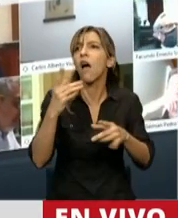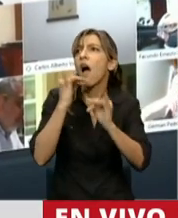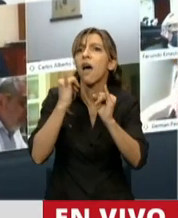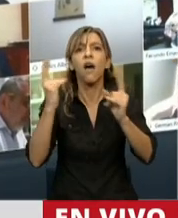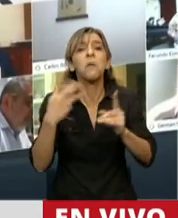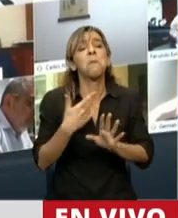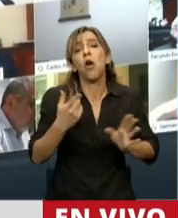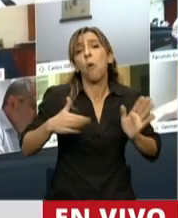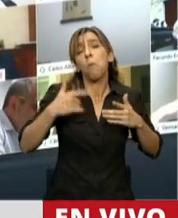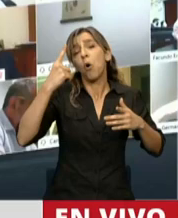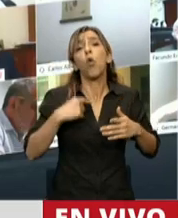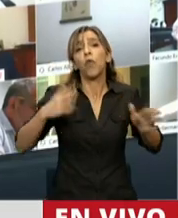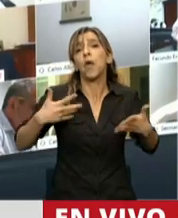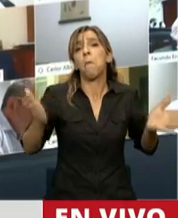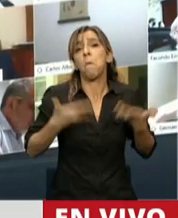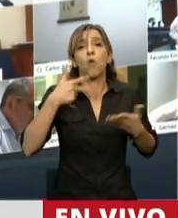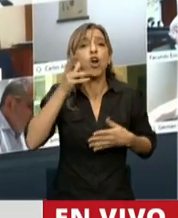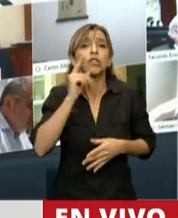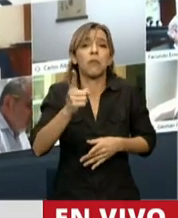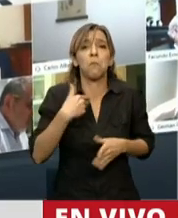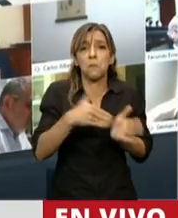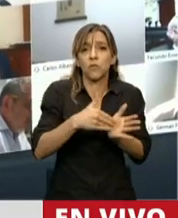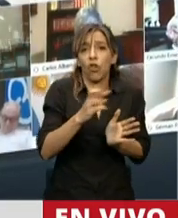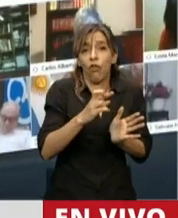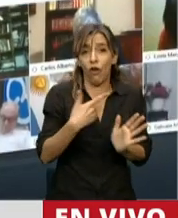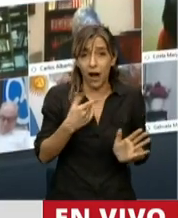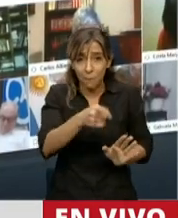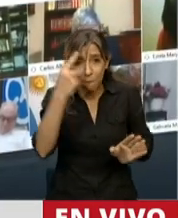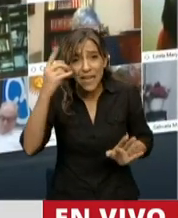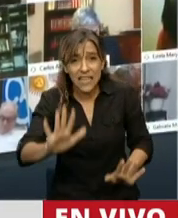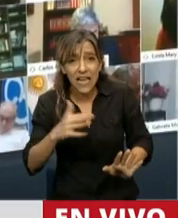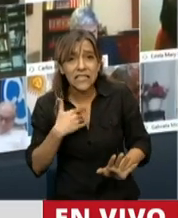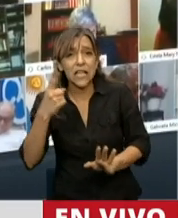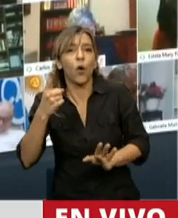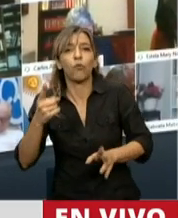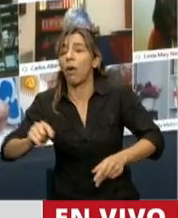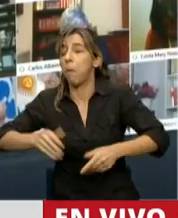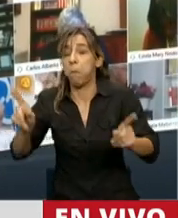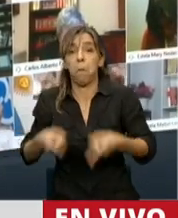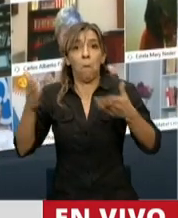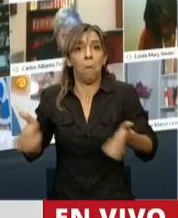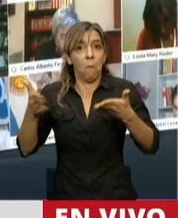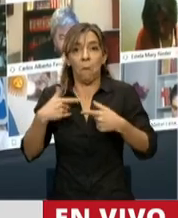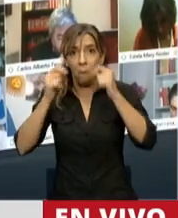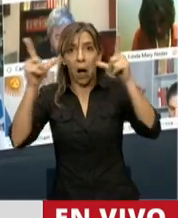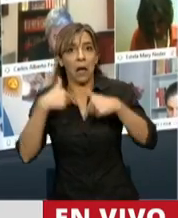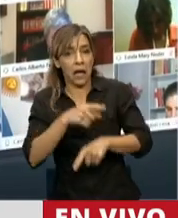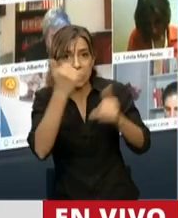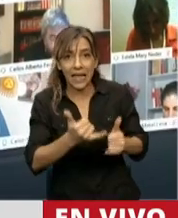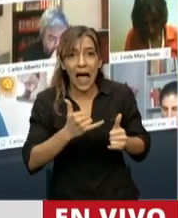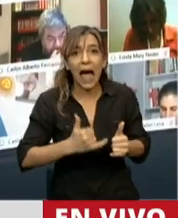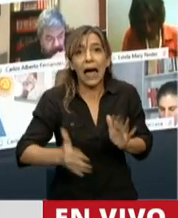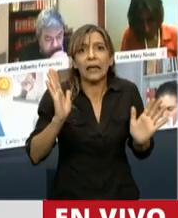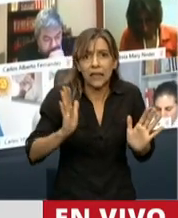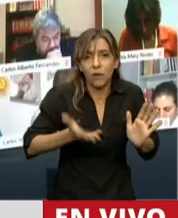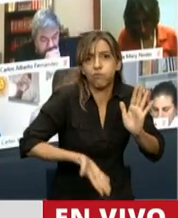tome 80 mil millones de dólares. No va a pasar un día que alguien se va a levantar y la deuda subió 15 puntos del producto. Repito. No va a pasar un día